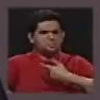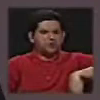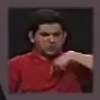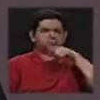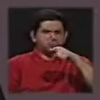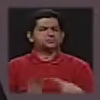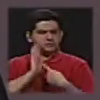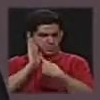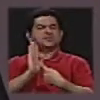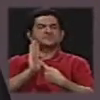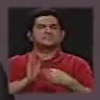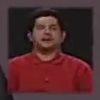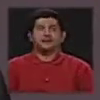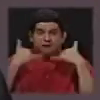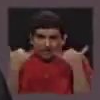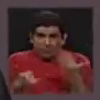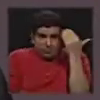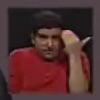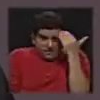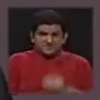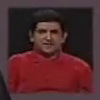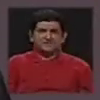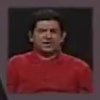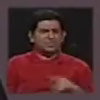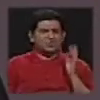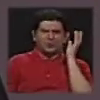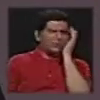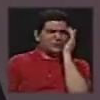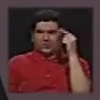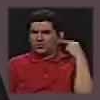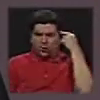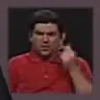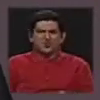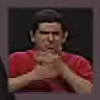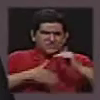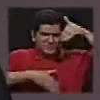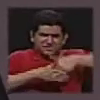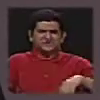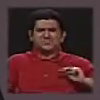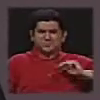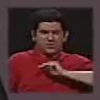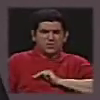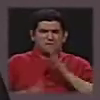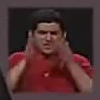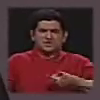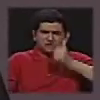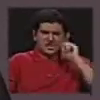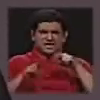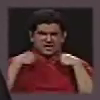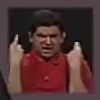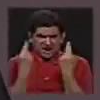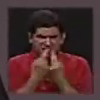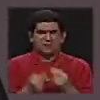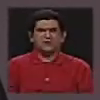esa demostración, porque en estos momentos sabemos que hay serias preocupaciones en el gobierno, divisiones. Los ministros ayer en el Consejo, o más bien